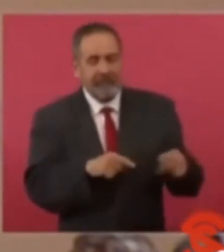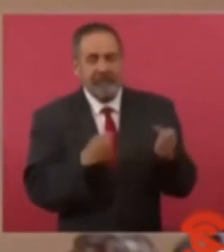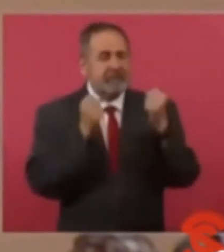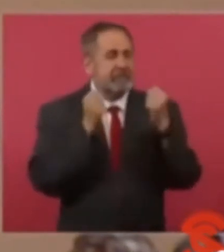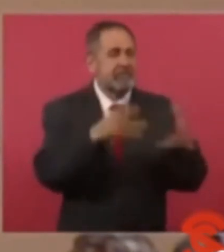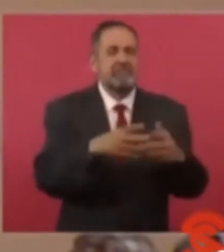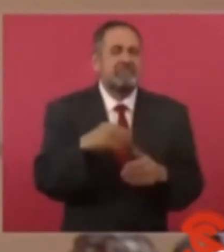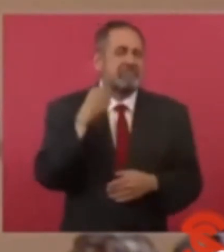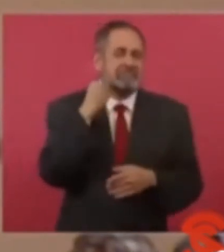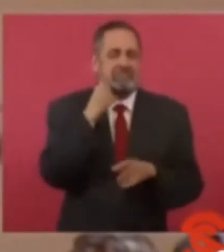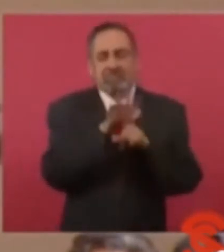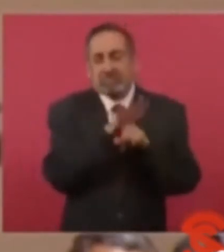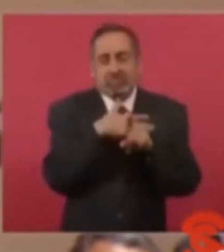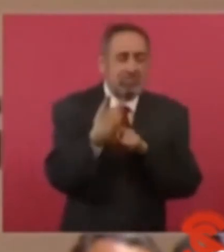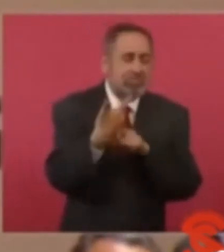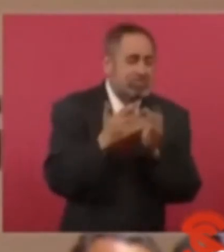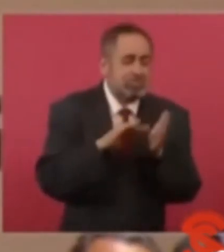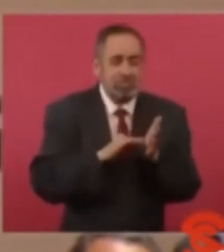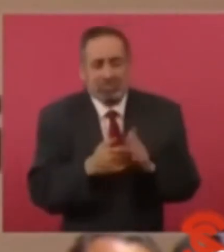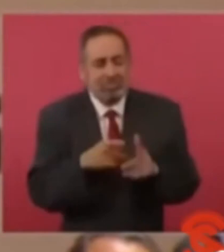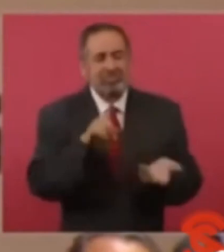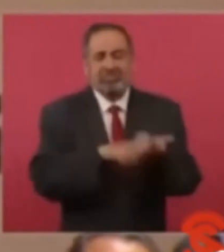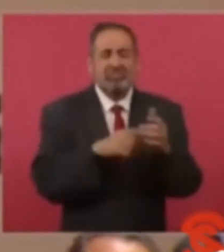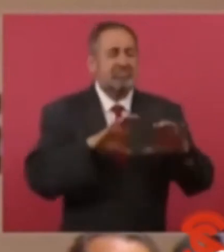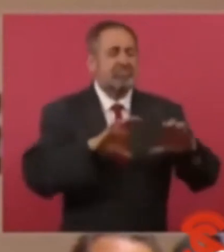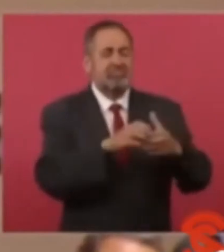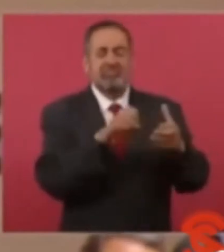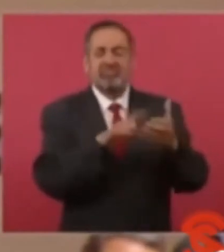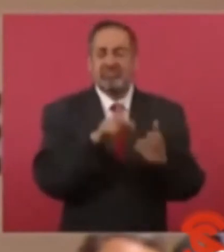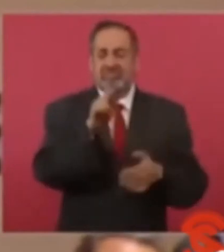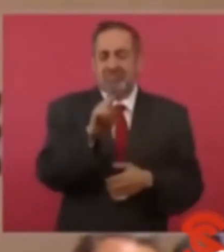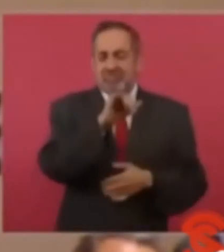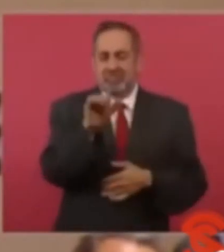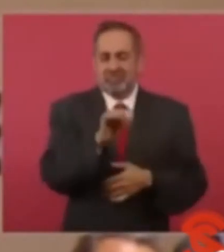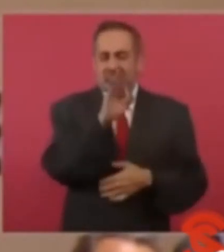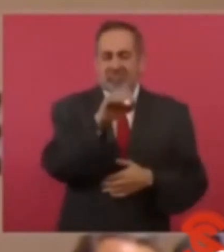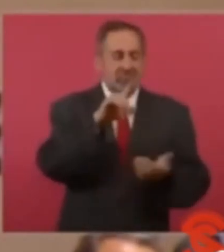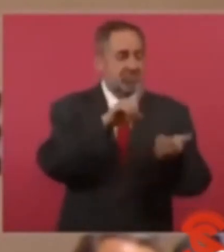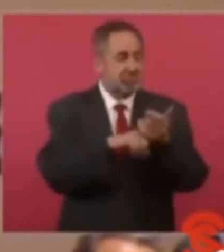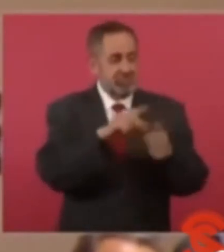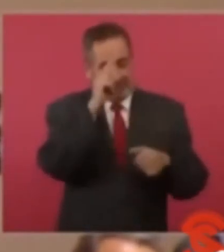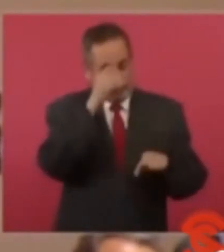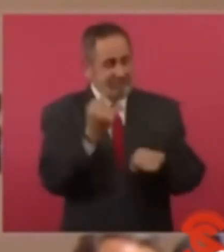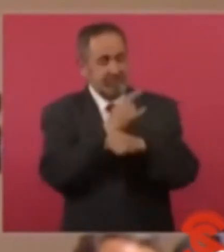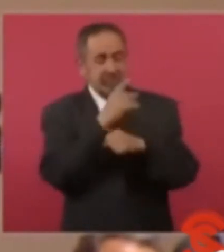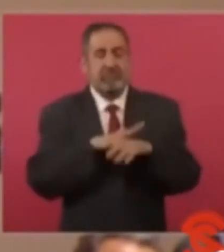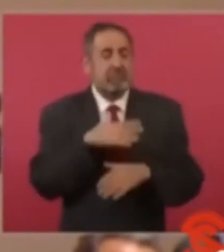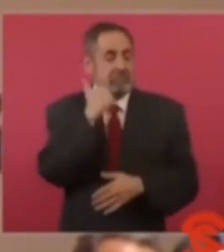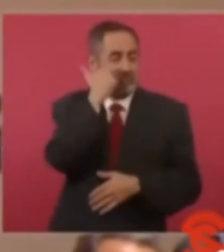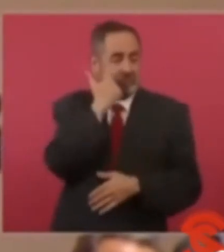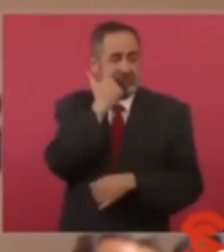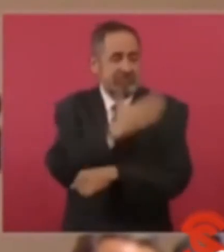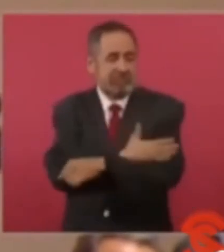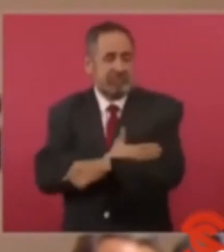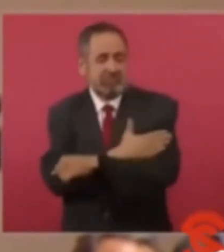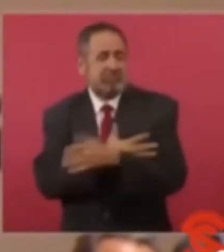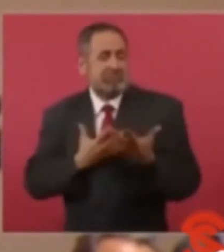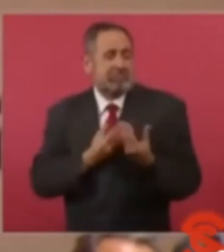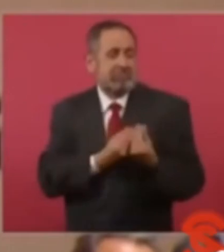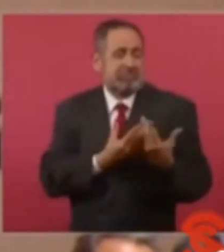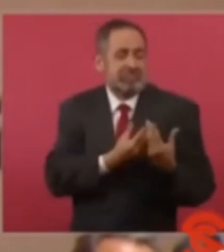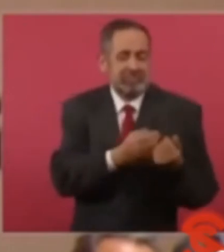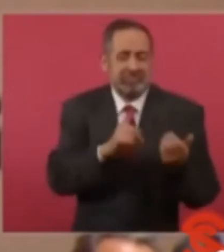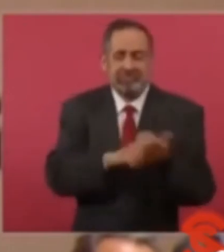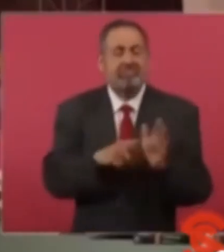abogados marrulleros del Poder Judicial, intelectuales acomodaticios